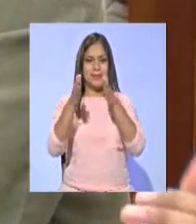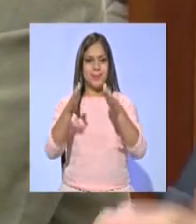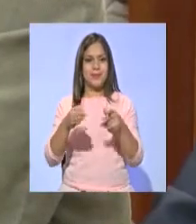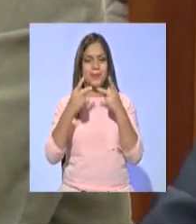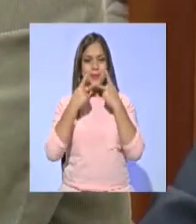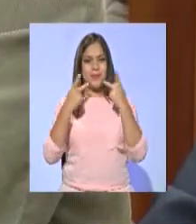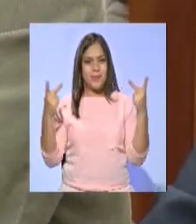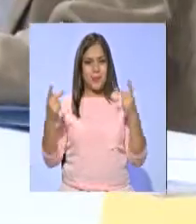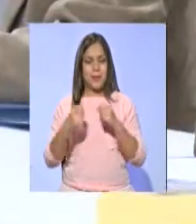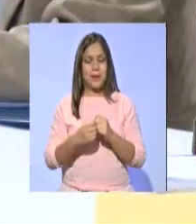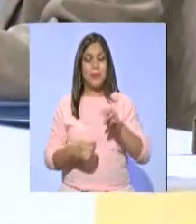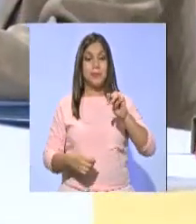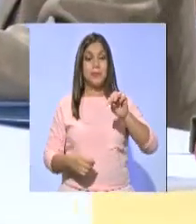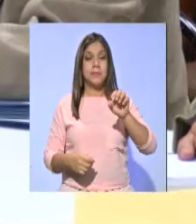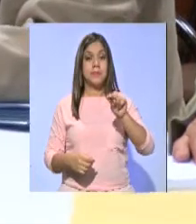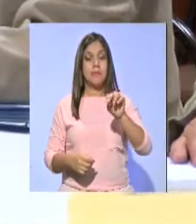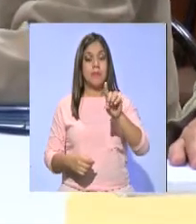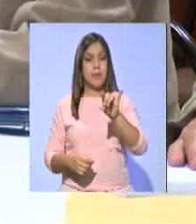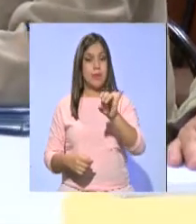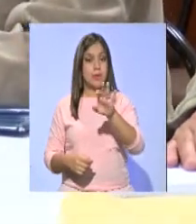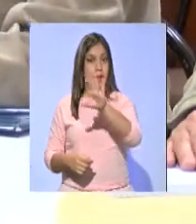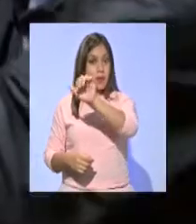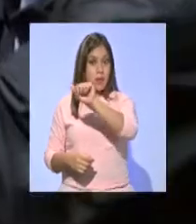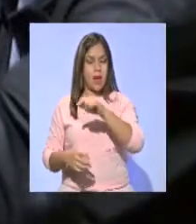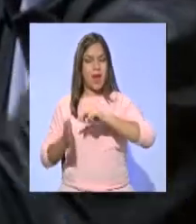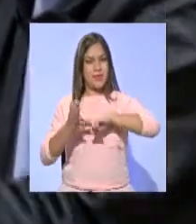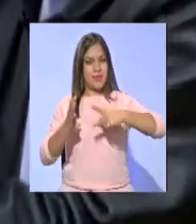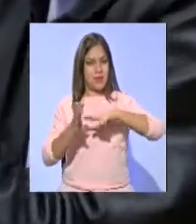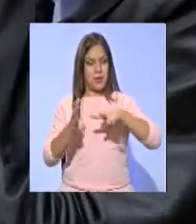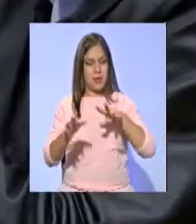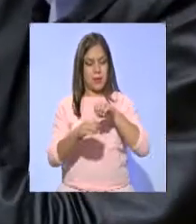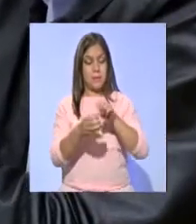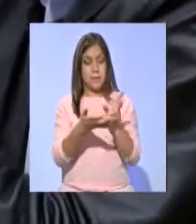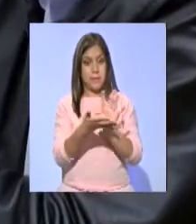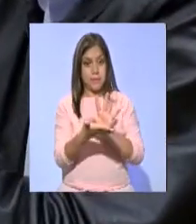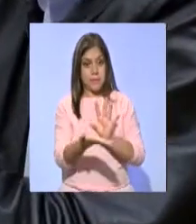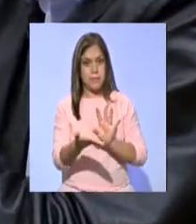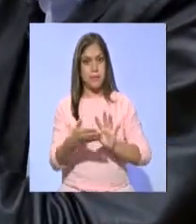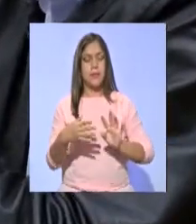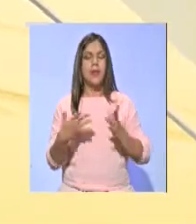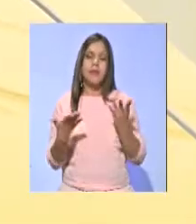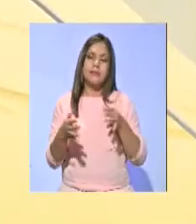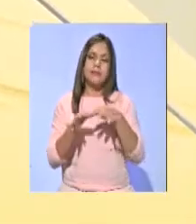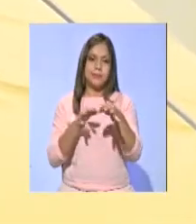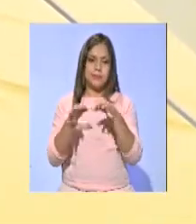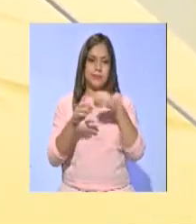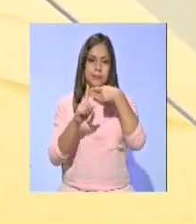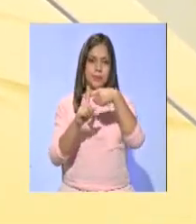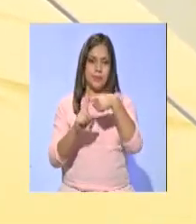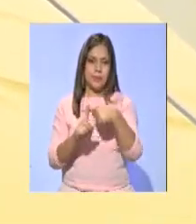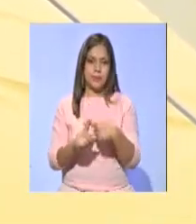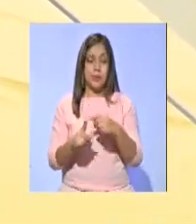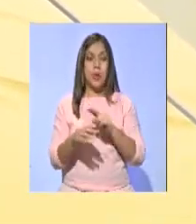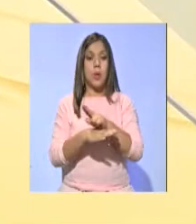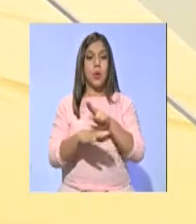públicos. Esteban Mendieta, del área de tecnología de la Asamblea Nacional, explicó algunos de los beneficios del uso del